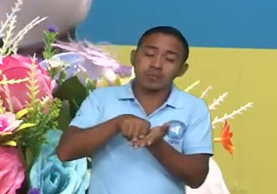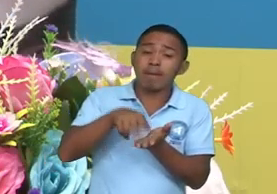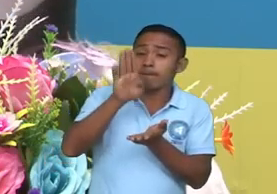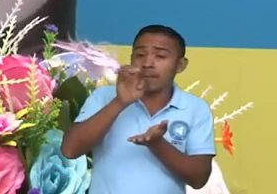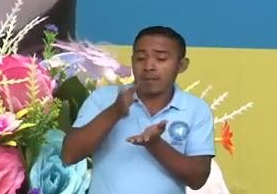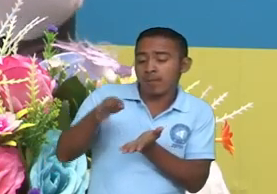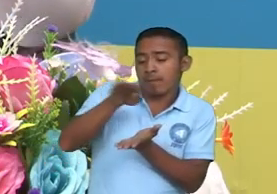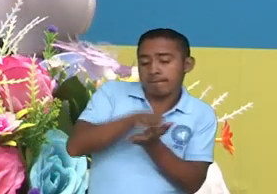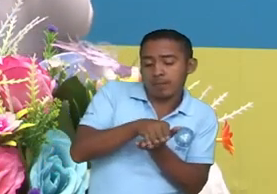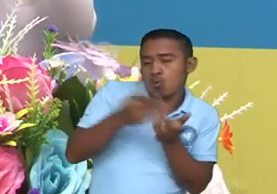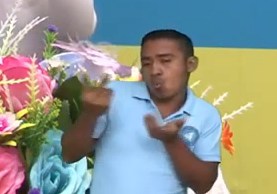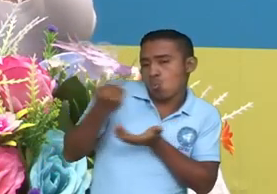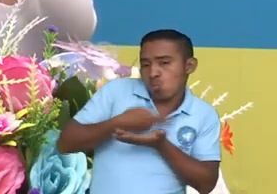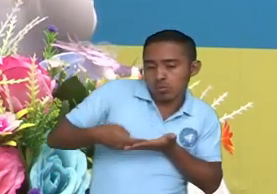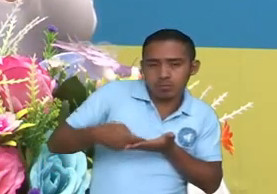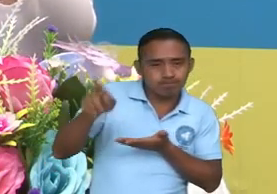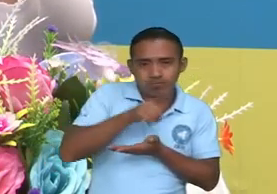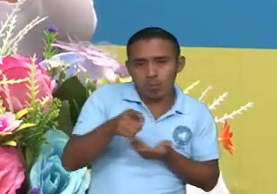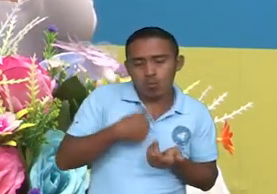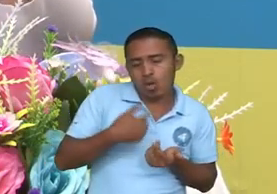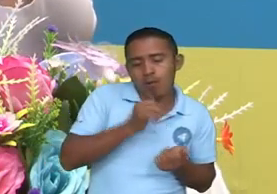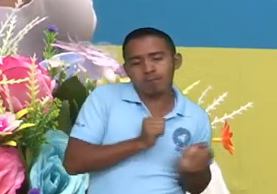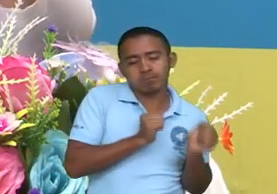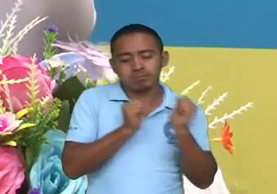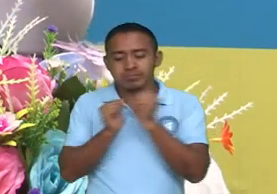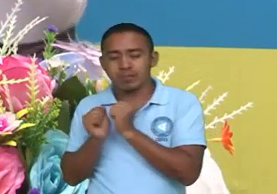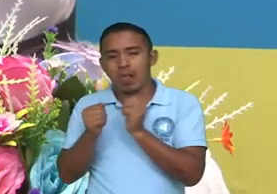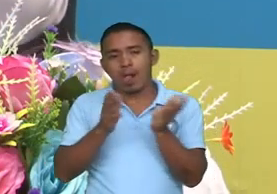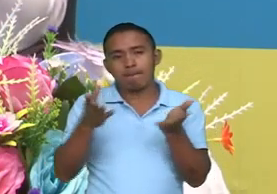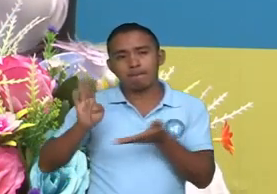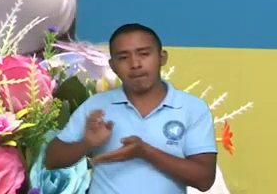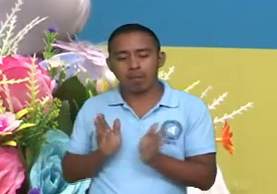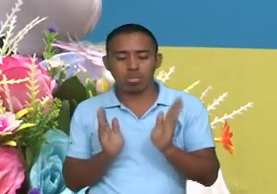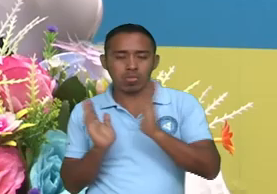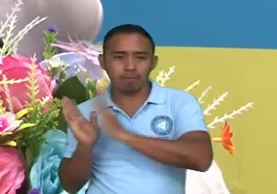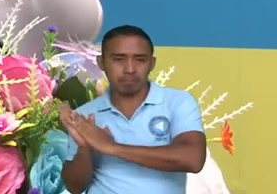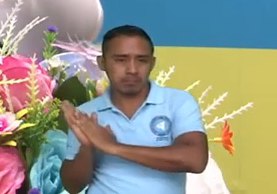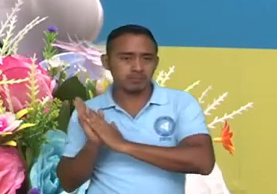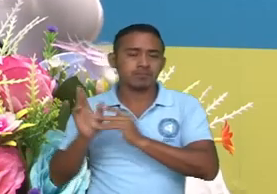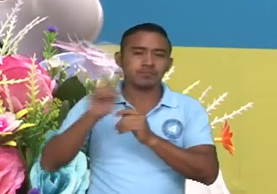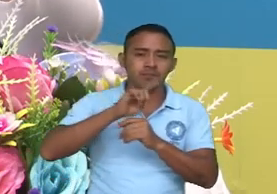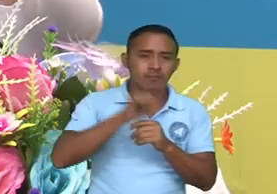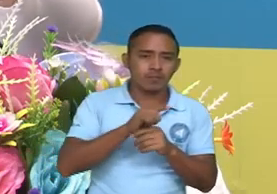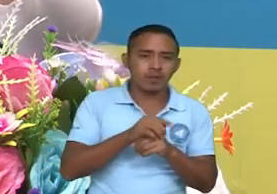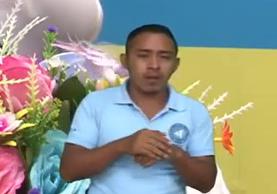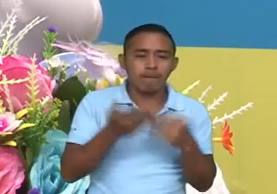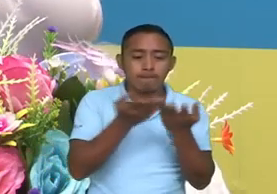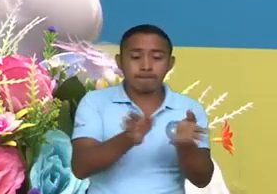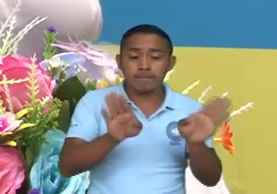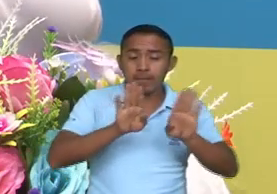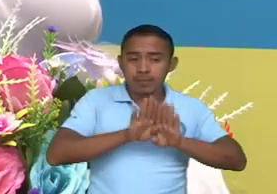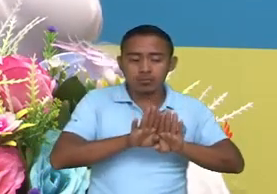lactante. Entonces, dentro de esos factores de riesgo que son modificables, uno de ellos es evitar